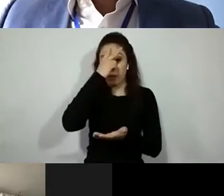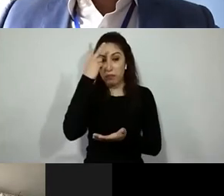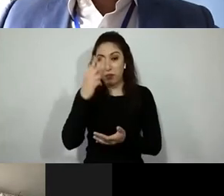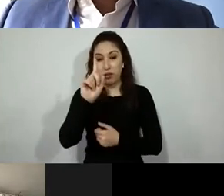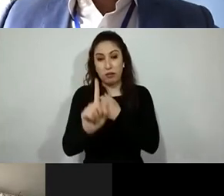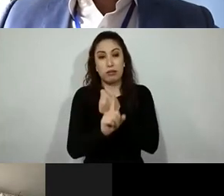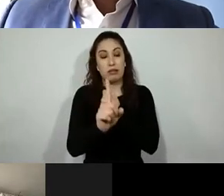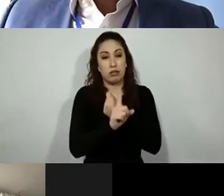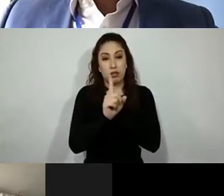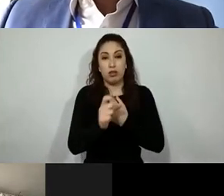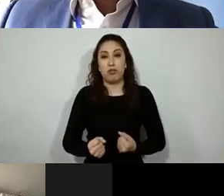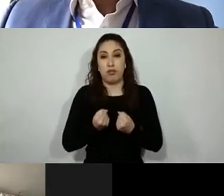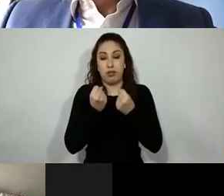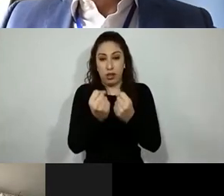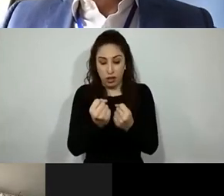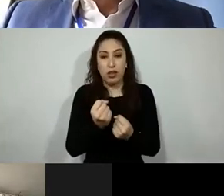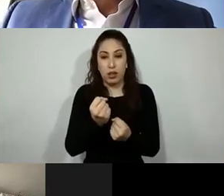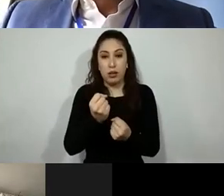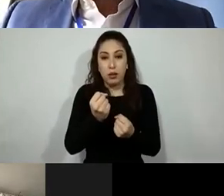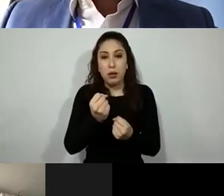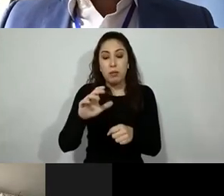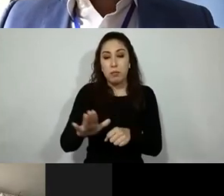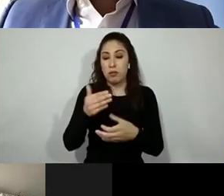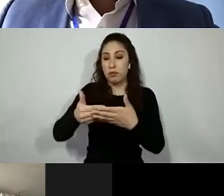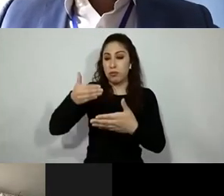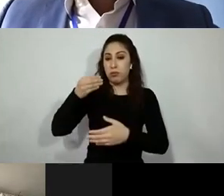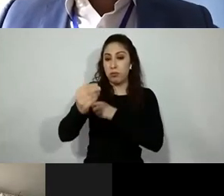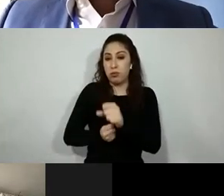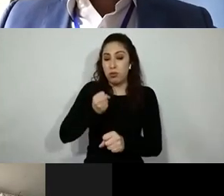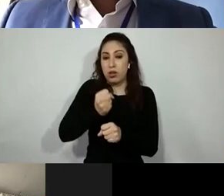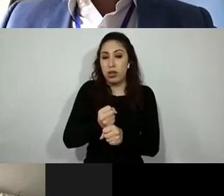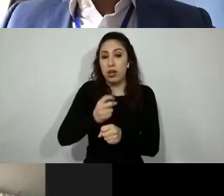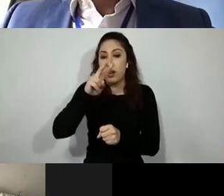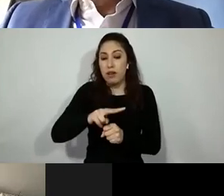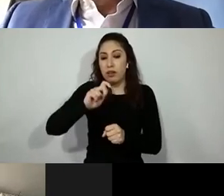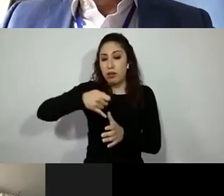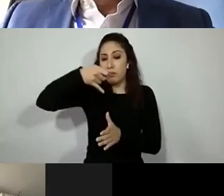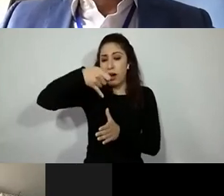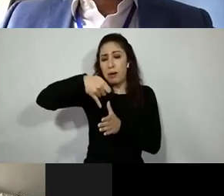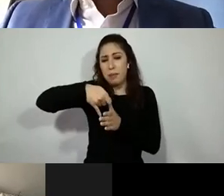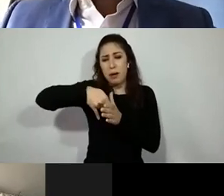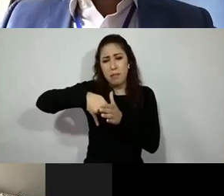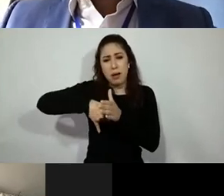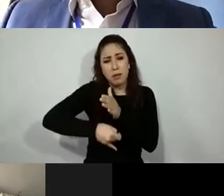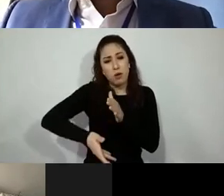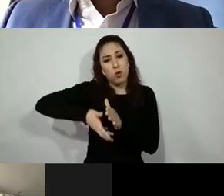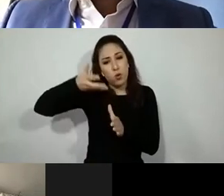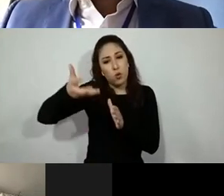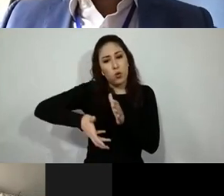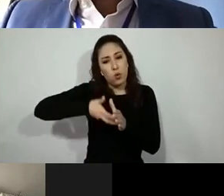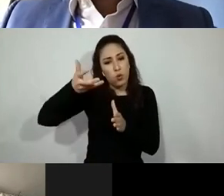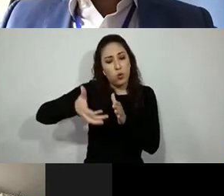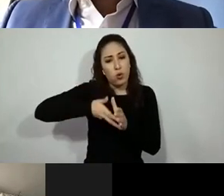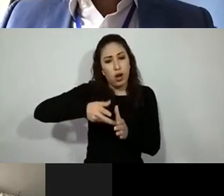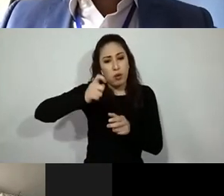una sobreexplotación durante muchos años, muchas décadas, y no solo en Iztapalapa, ya también